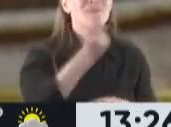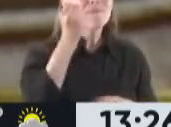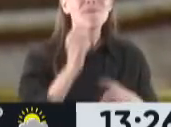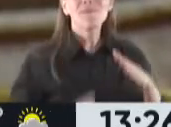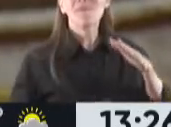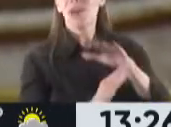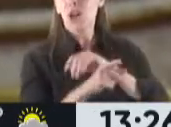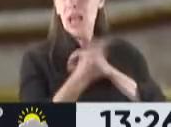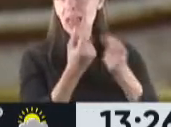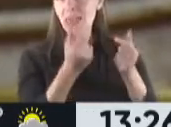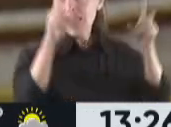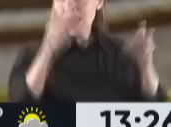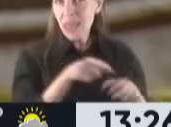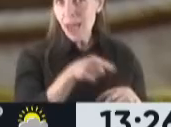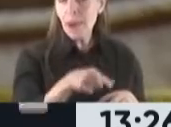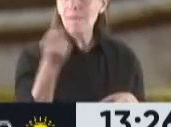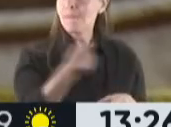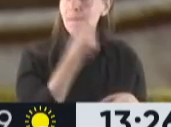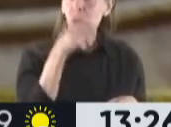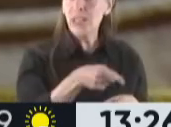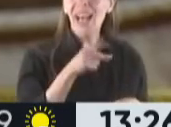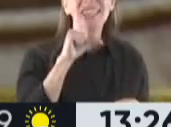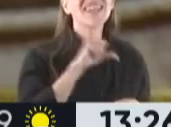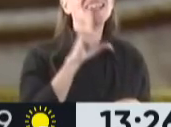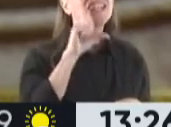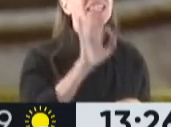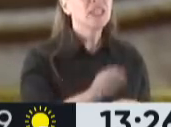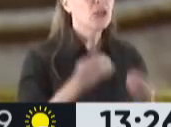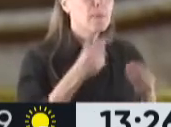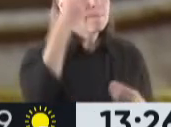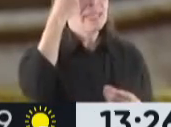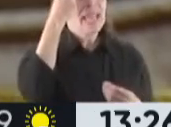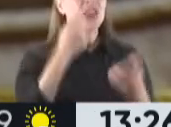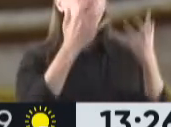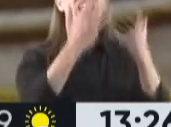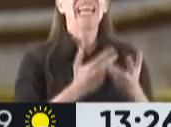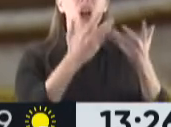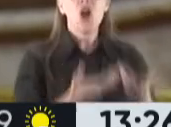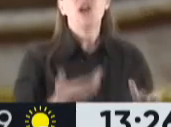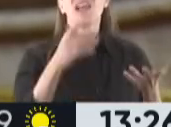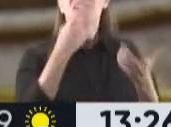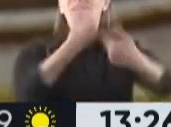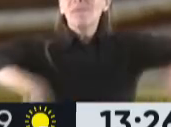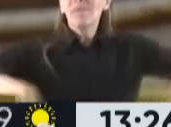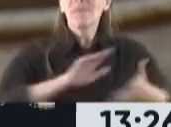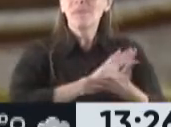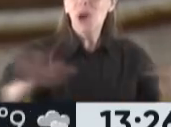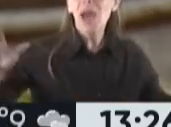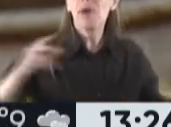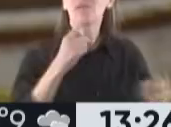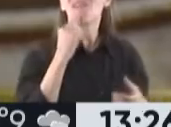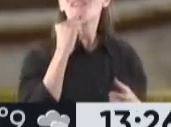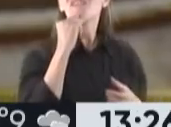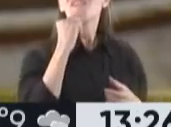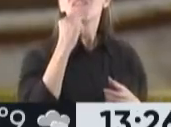porque es crucial para las tecnologías de energía limpia. Está en todos sitios, está en las baterías,